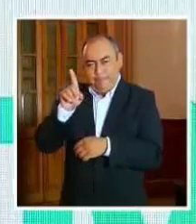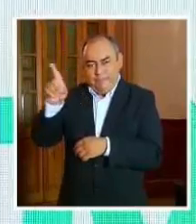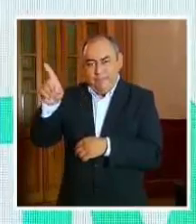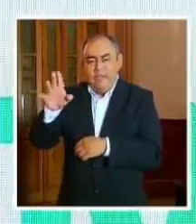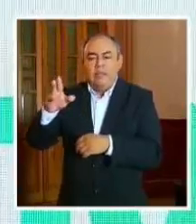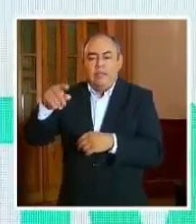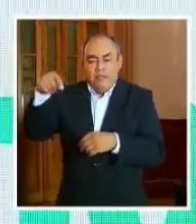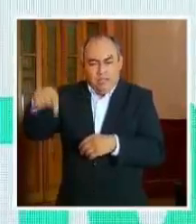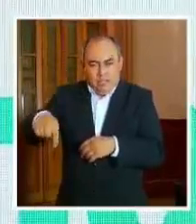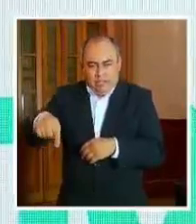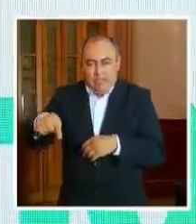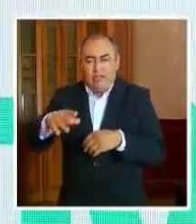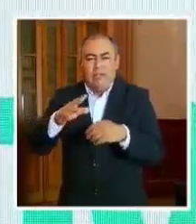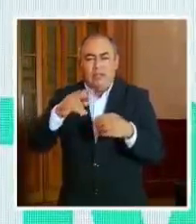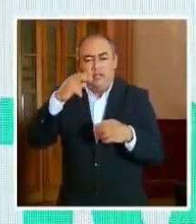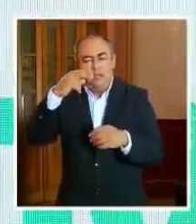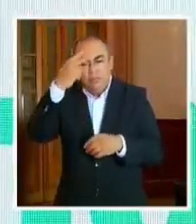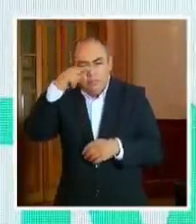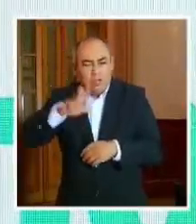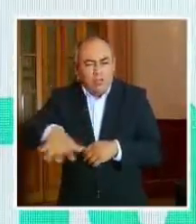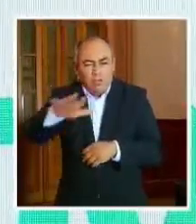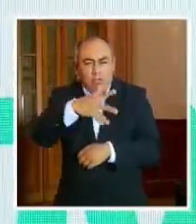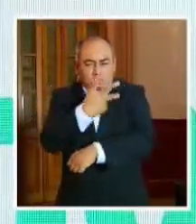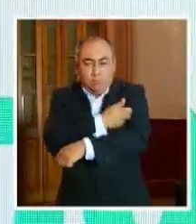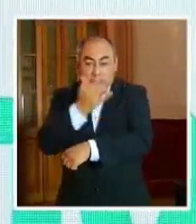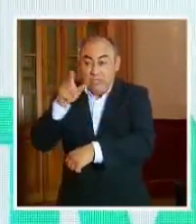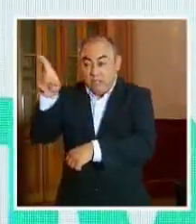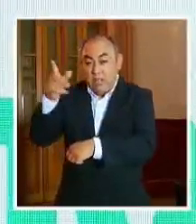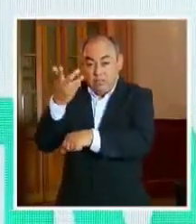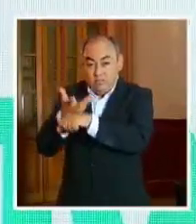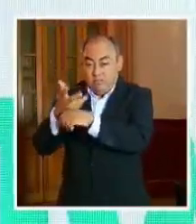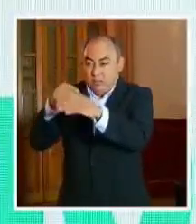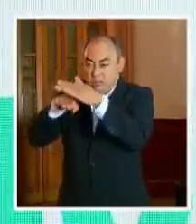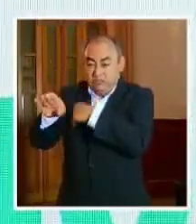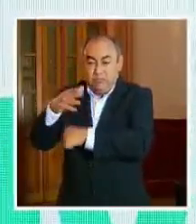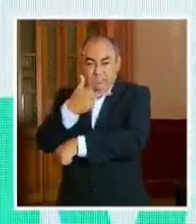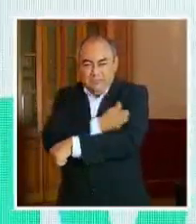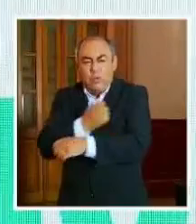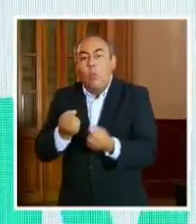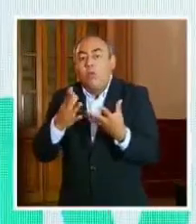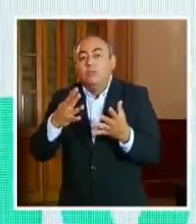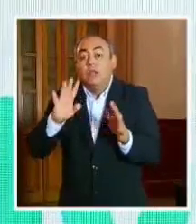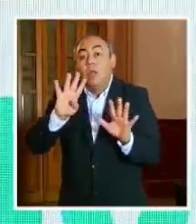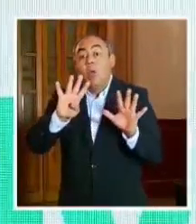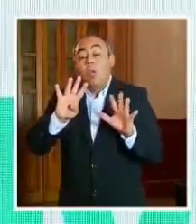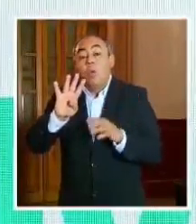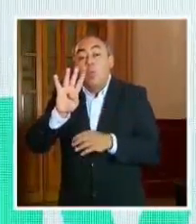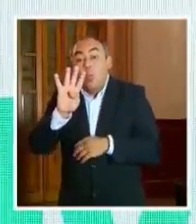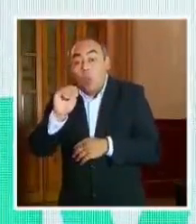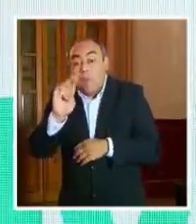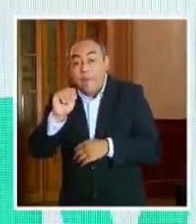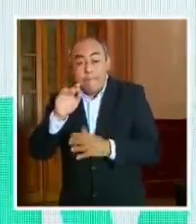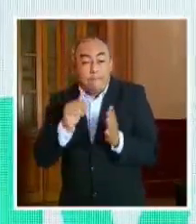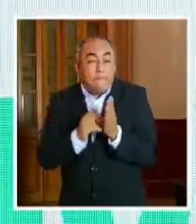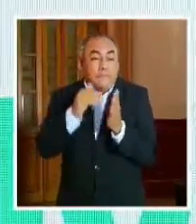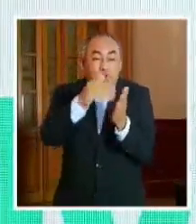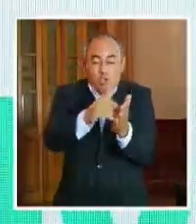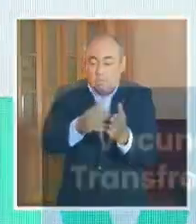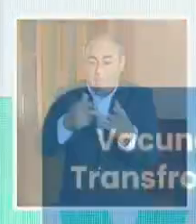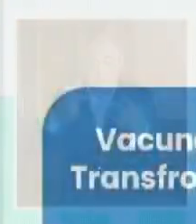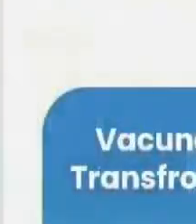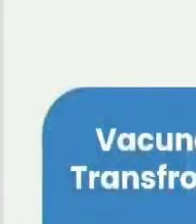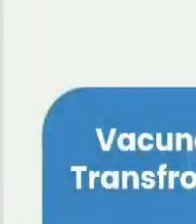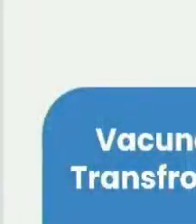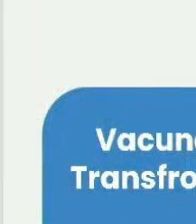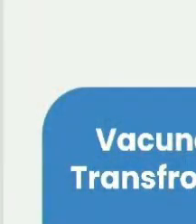Vacunación y la vacunación transfronteriza hemos acumulado más de 9 millones de dosis aplicadas. Tenemos